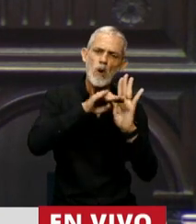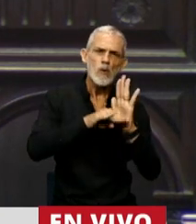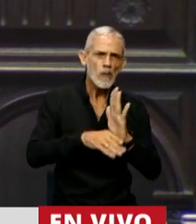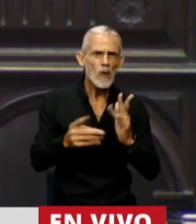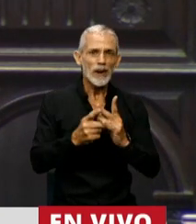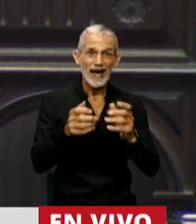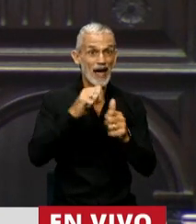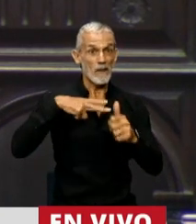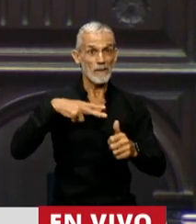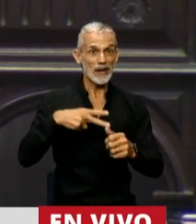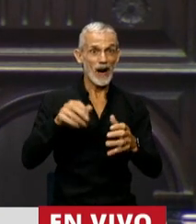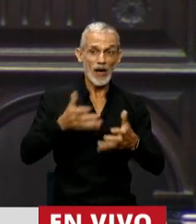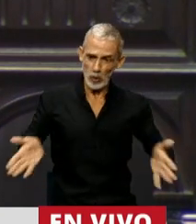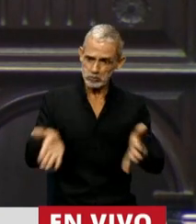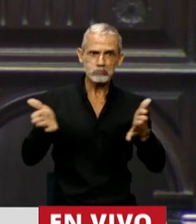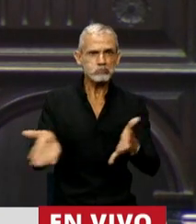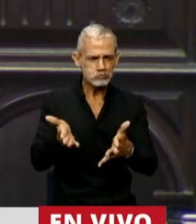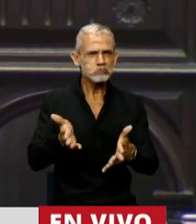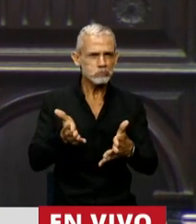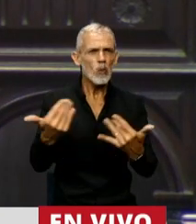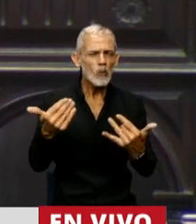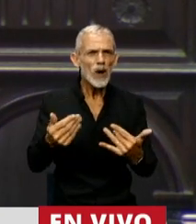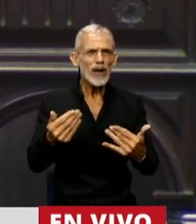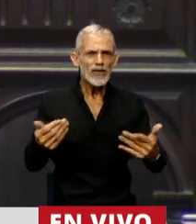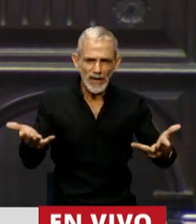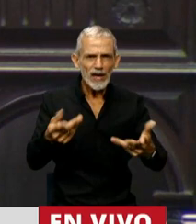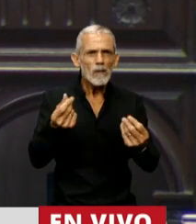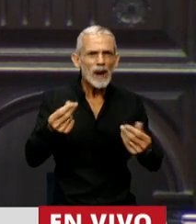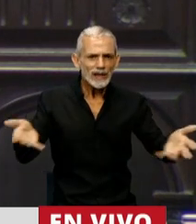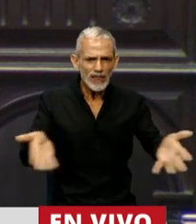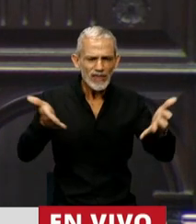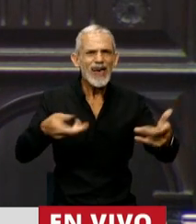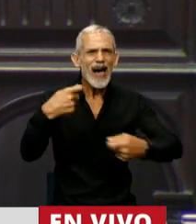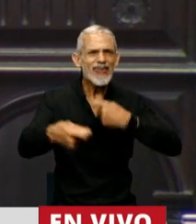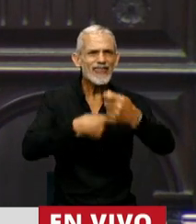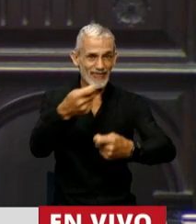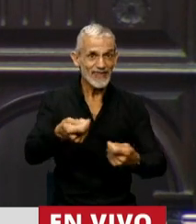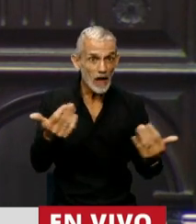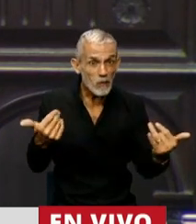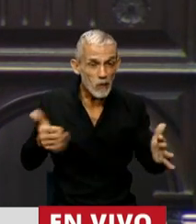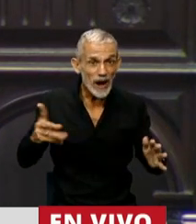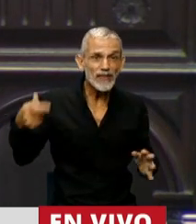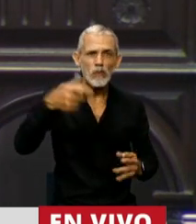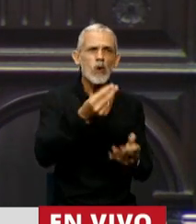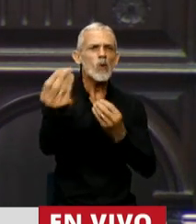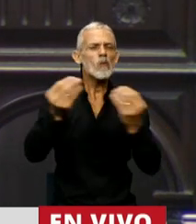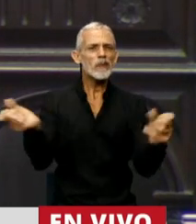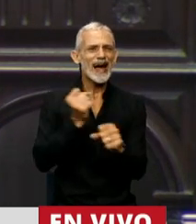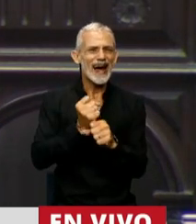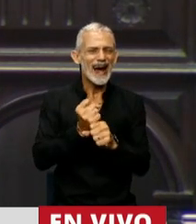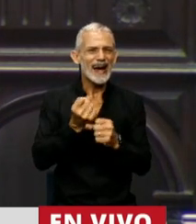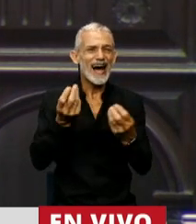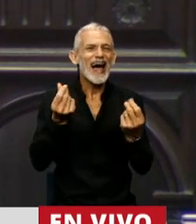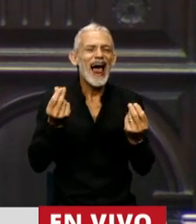que el sector privado, que es el único que puede darle y generarle riqueza a un país, que puede dar empleo de calidad,